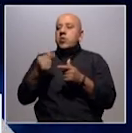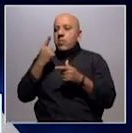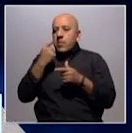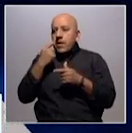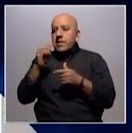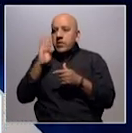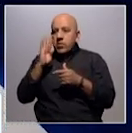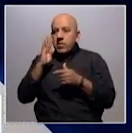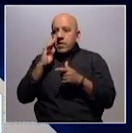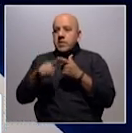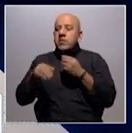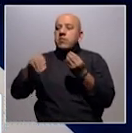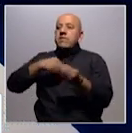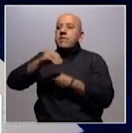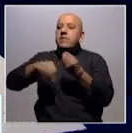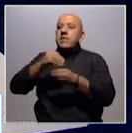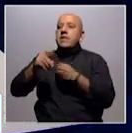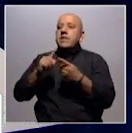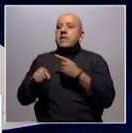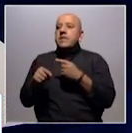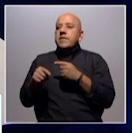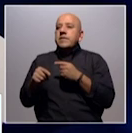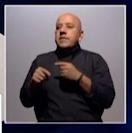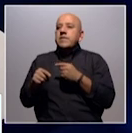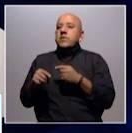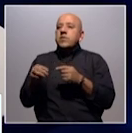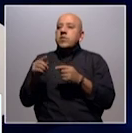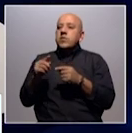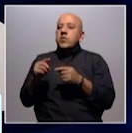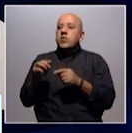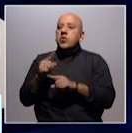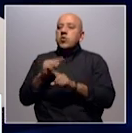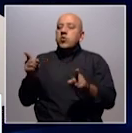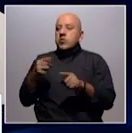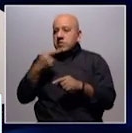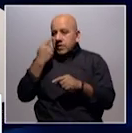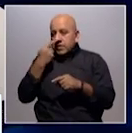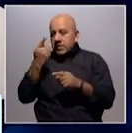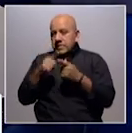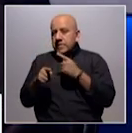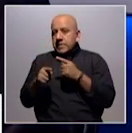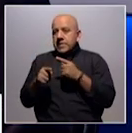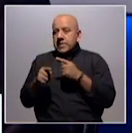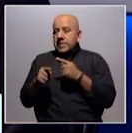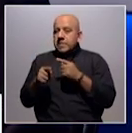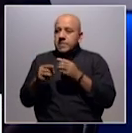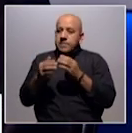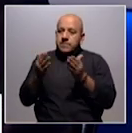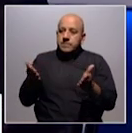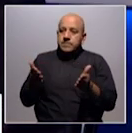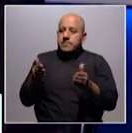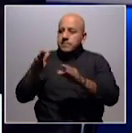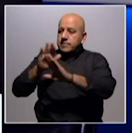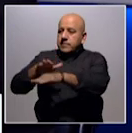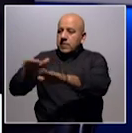madres las familias como sea que estén constituidas que no se interesan por lo que los